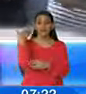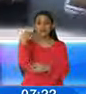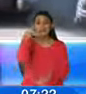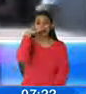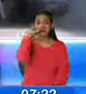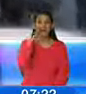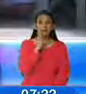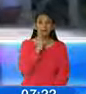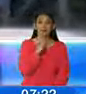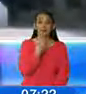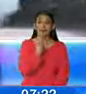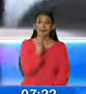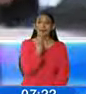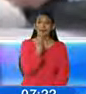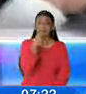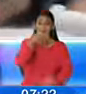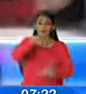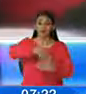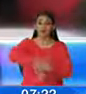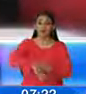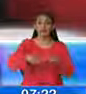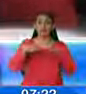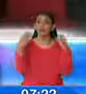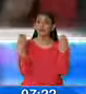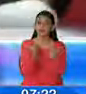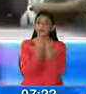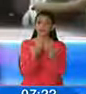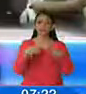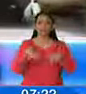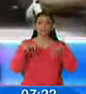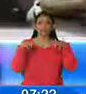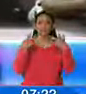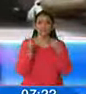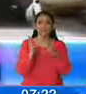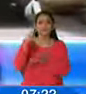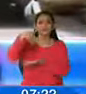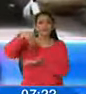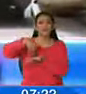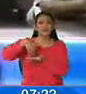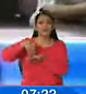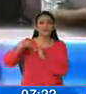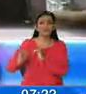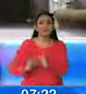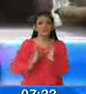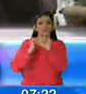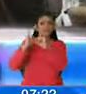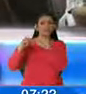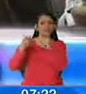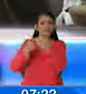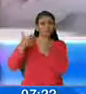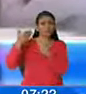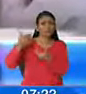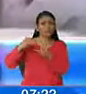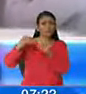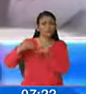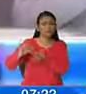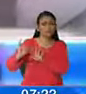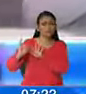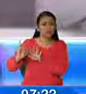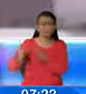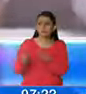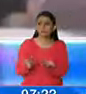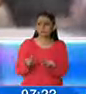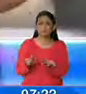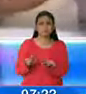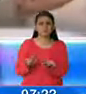Nebot indicó que en las instalaciones también está ubicado el centro de cómputo del Partido Social Cristiano y que lo